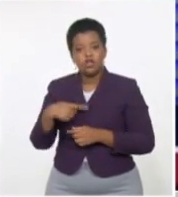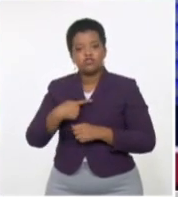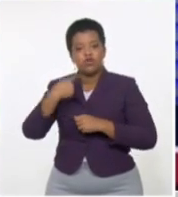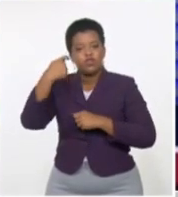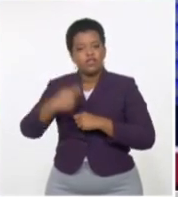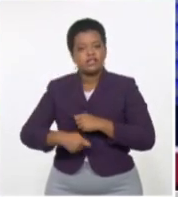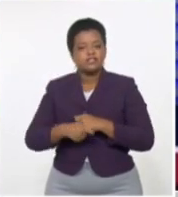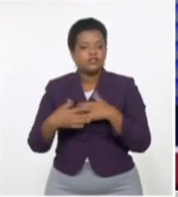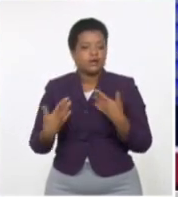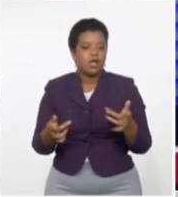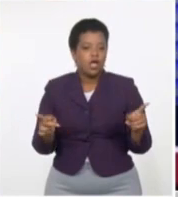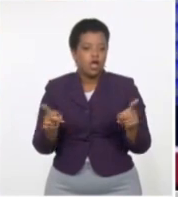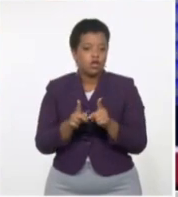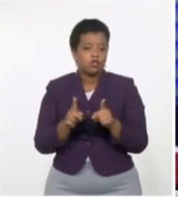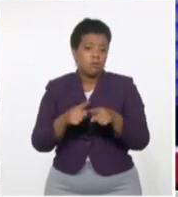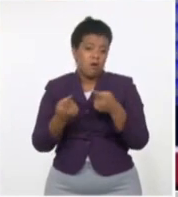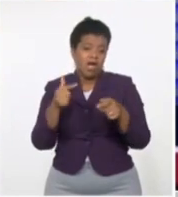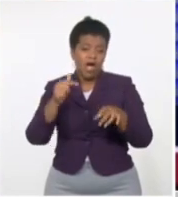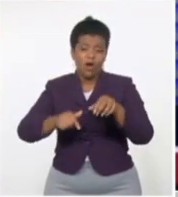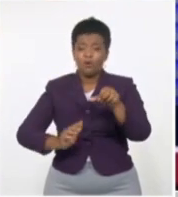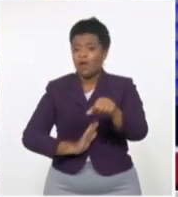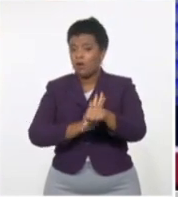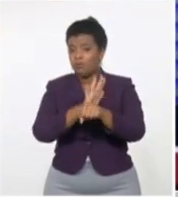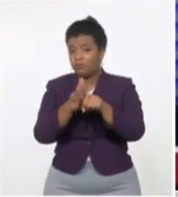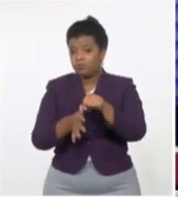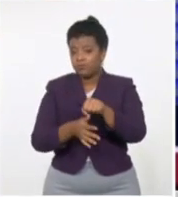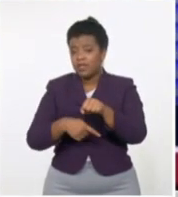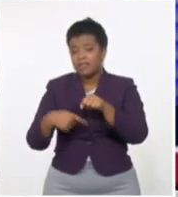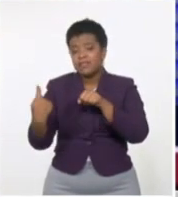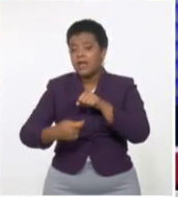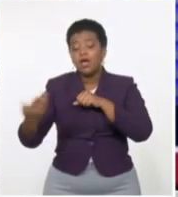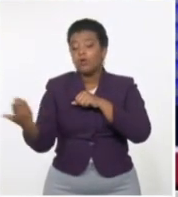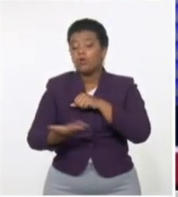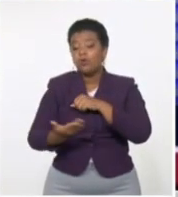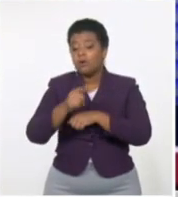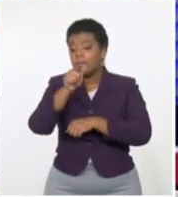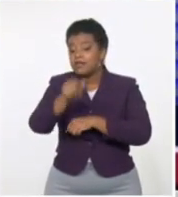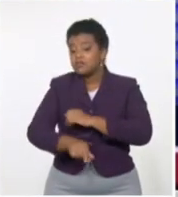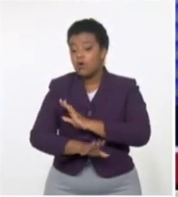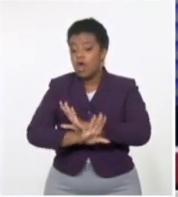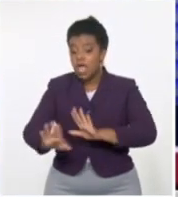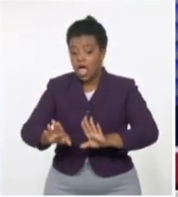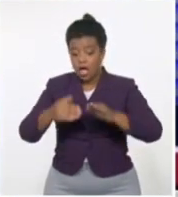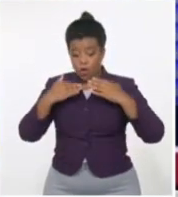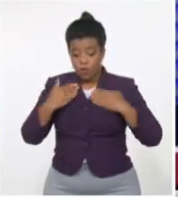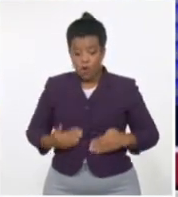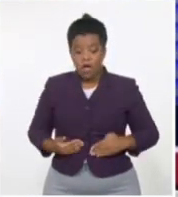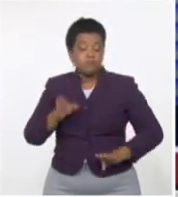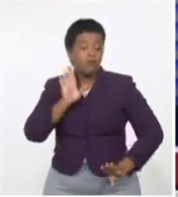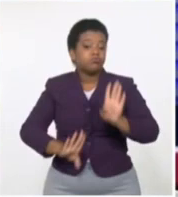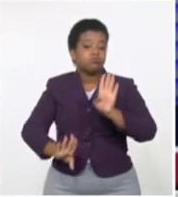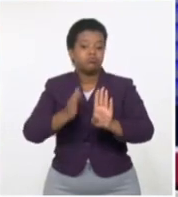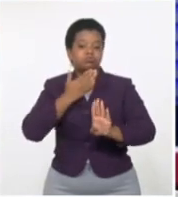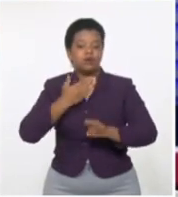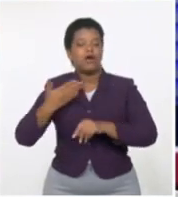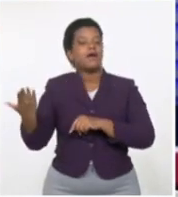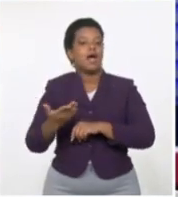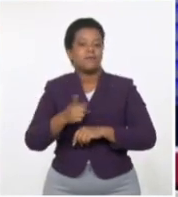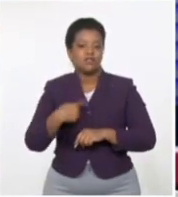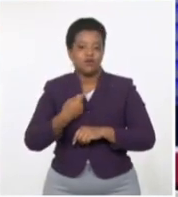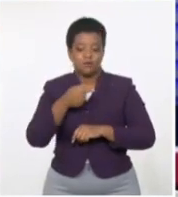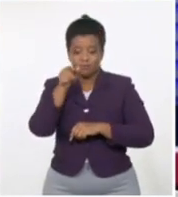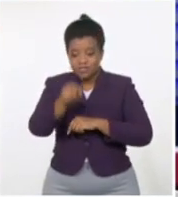esquema corto porque estamos en pandemia. Y mientras más rápido el individuo obtenga la inmunidad, más rápido podemos tener al